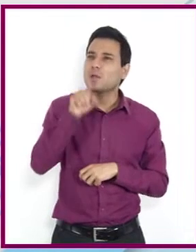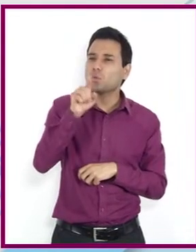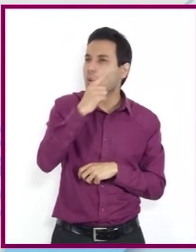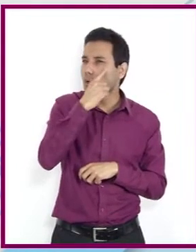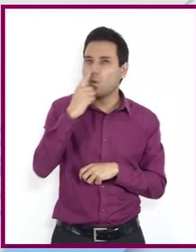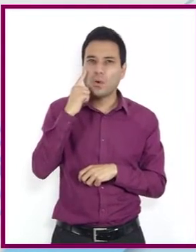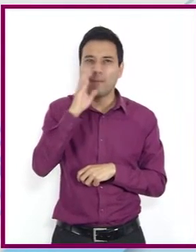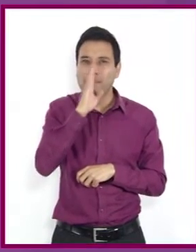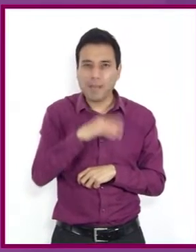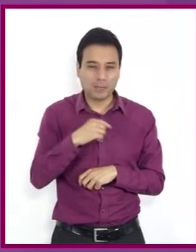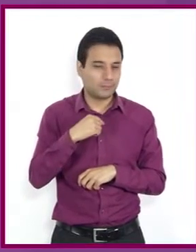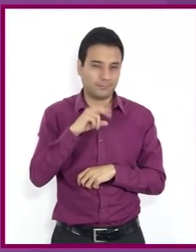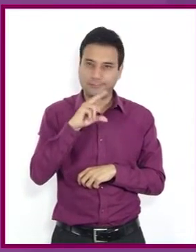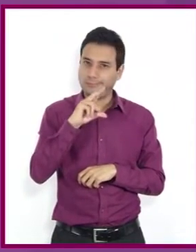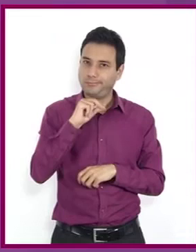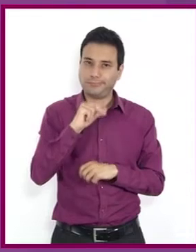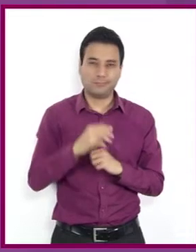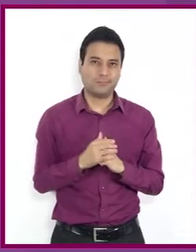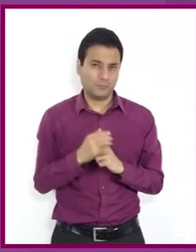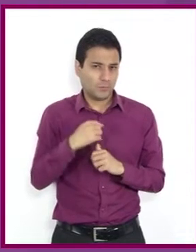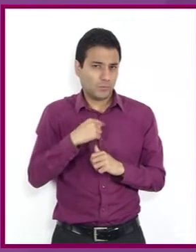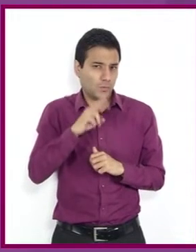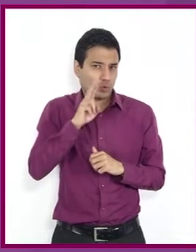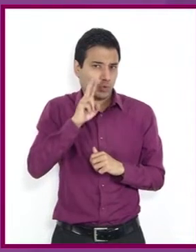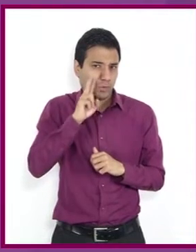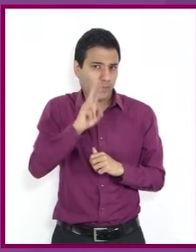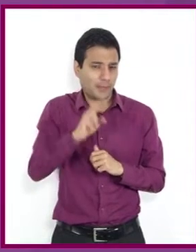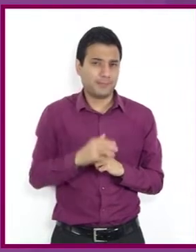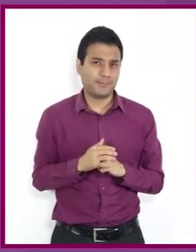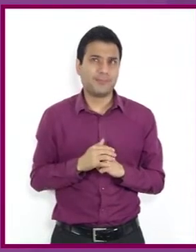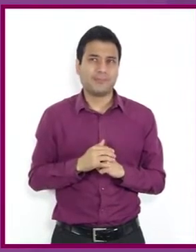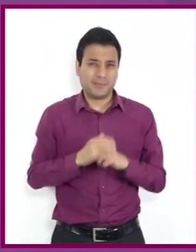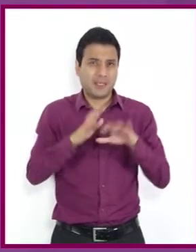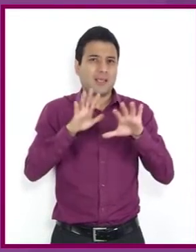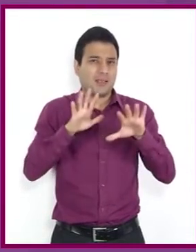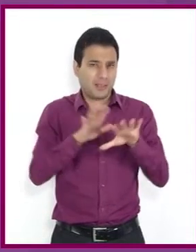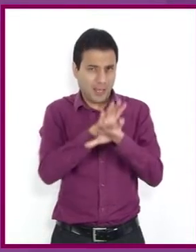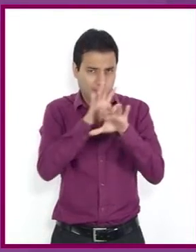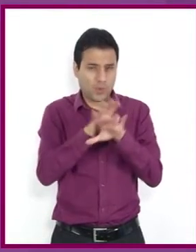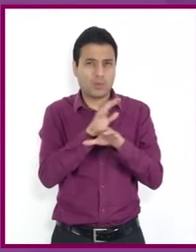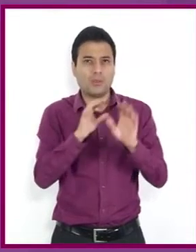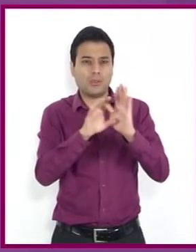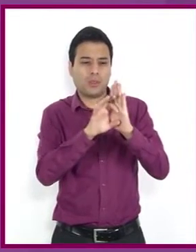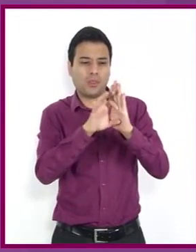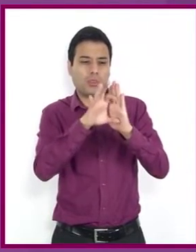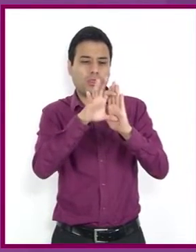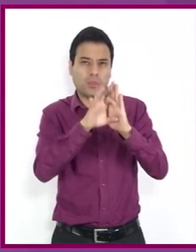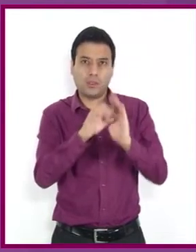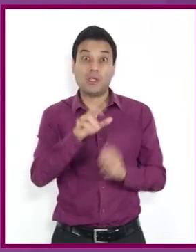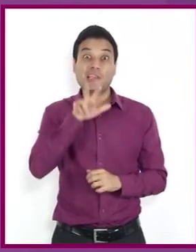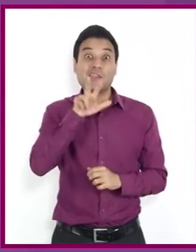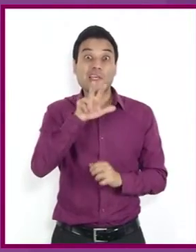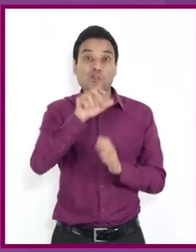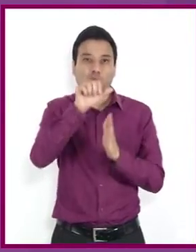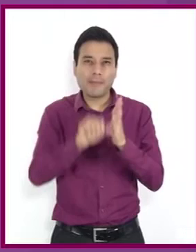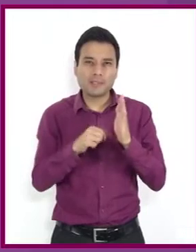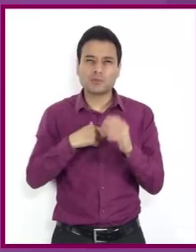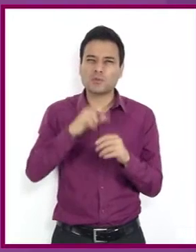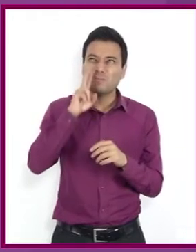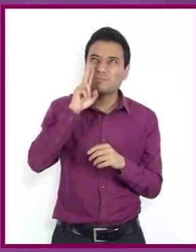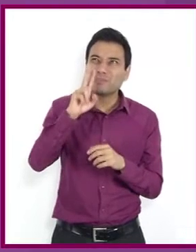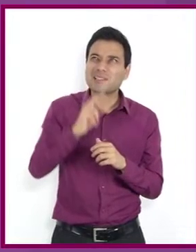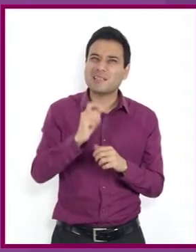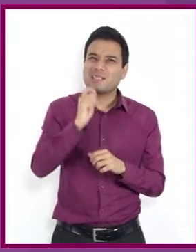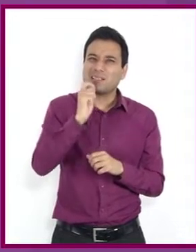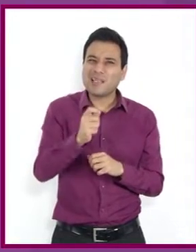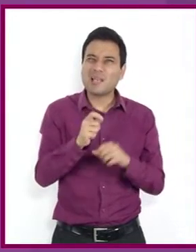no eran reales. Yo observé los cambios en estas manchas por 18 meses, intentando determinar en dónde